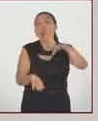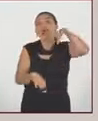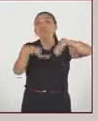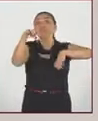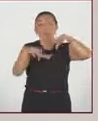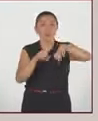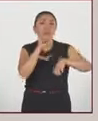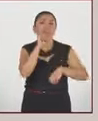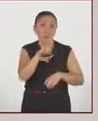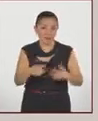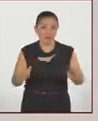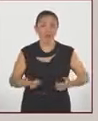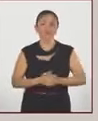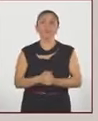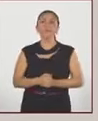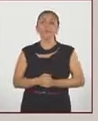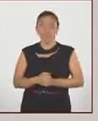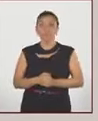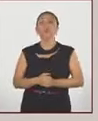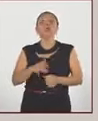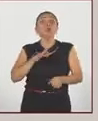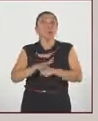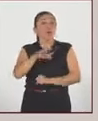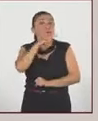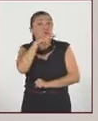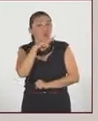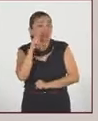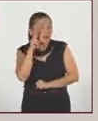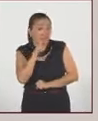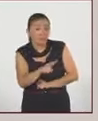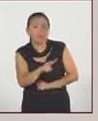¿no? Señales de alerta, bueno, que no